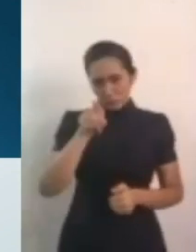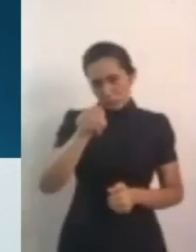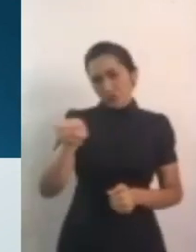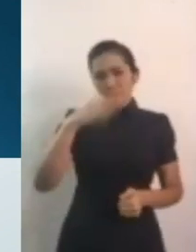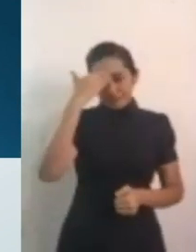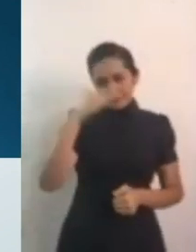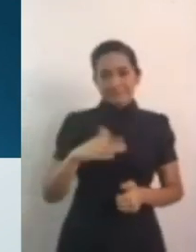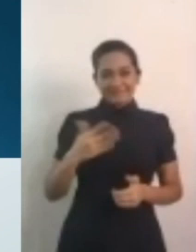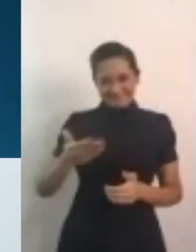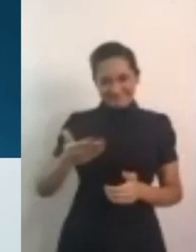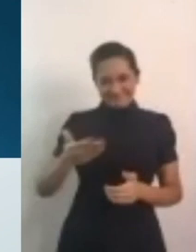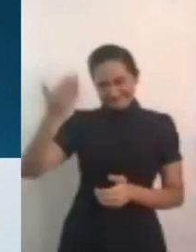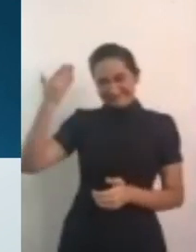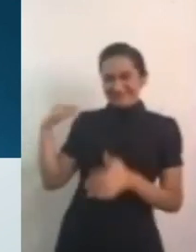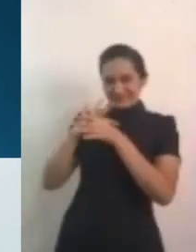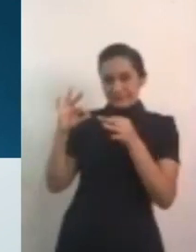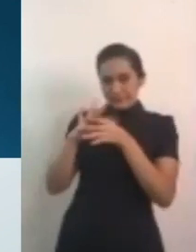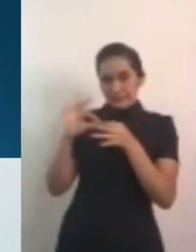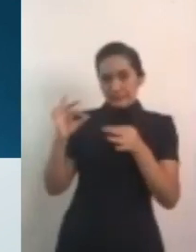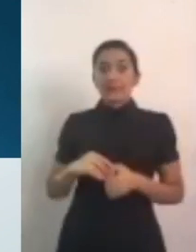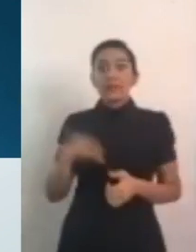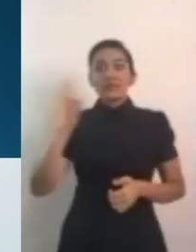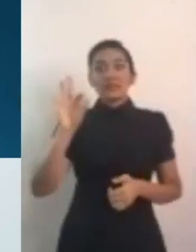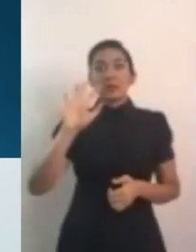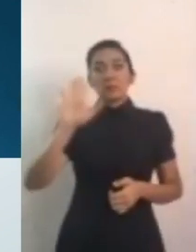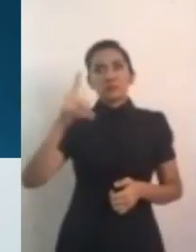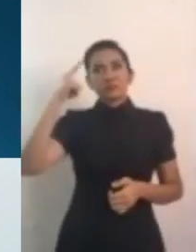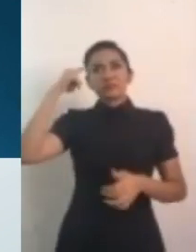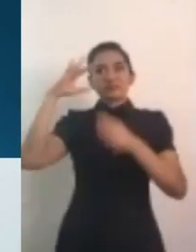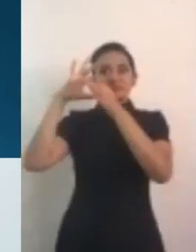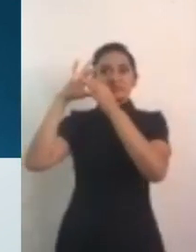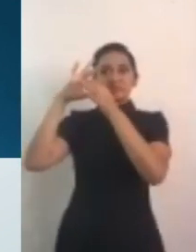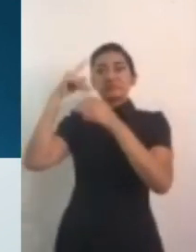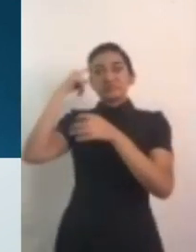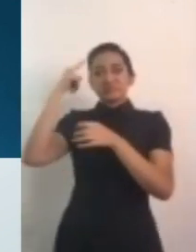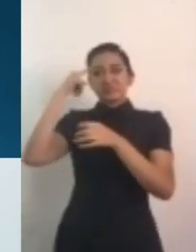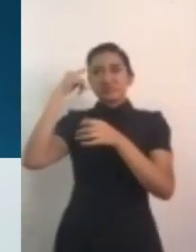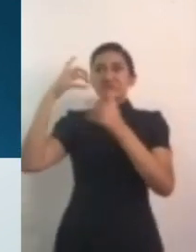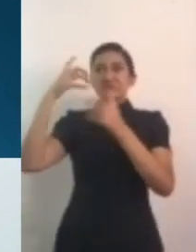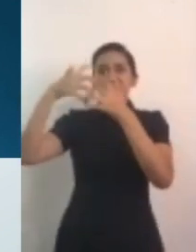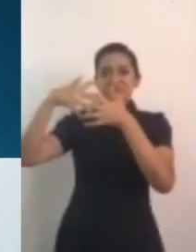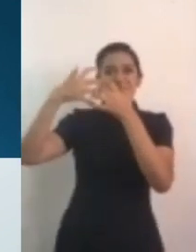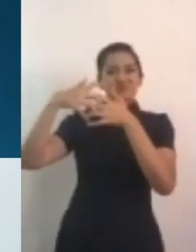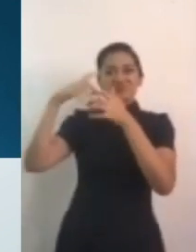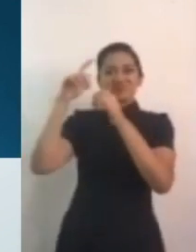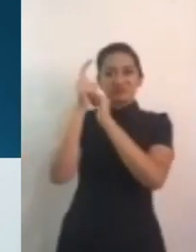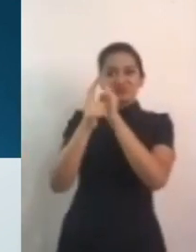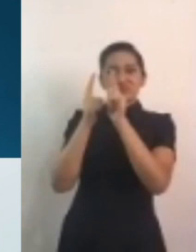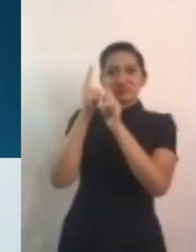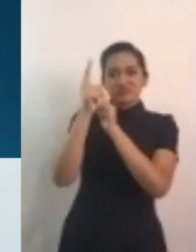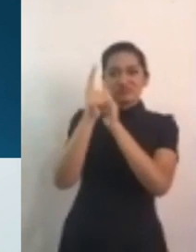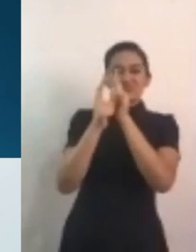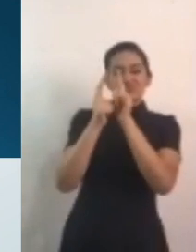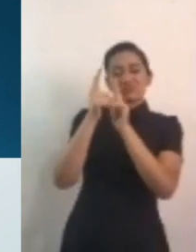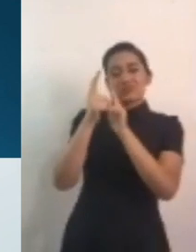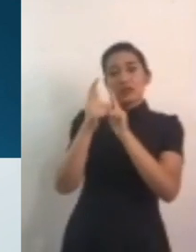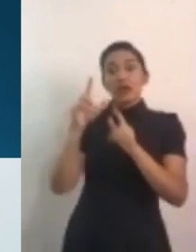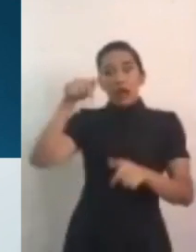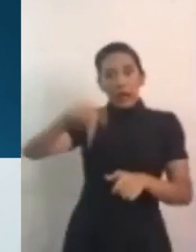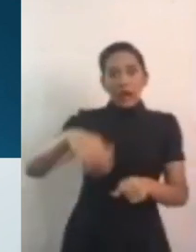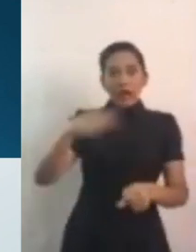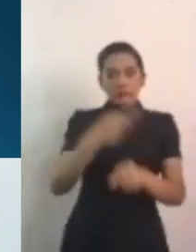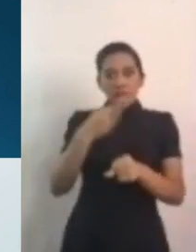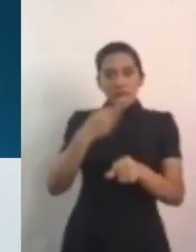cuadro estábamos hablando de una desactivación en un extremo y aquí estamos hablando de una activación en el otro extremo y ambas